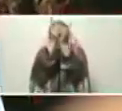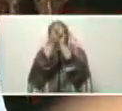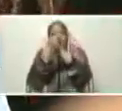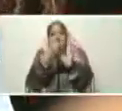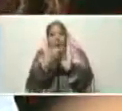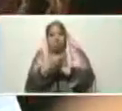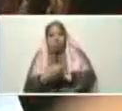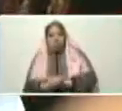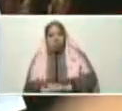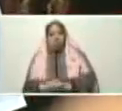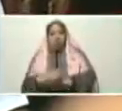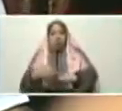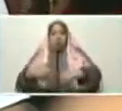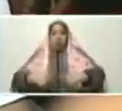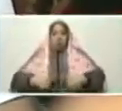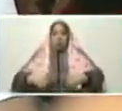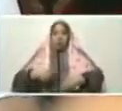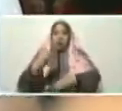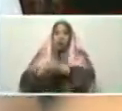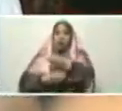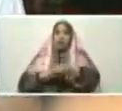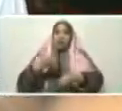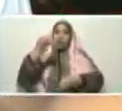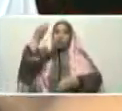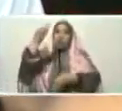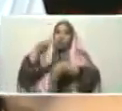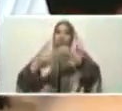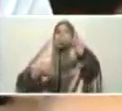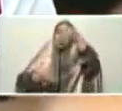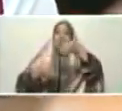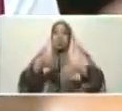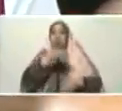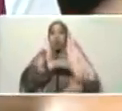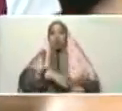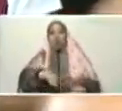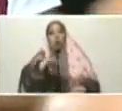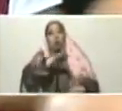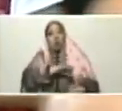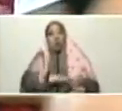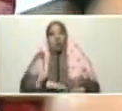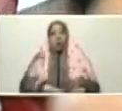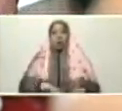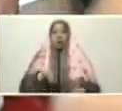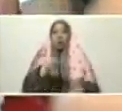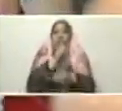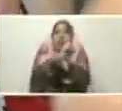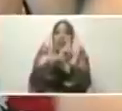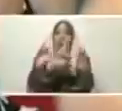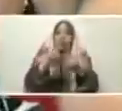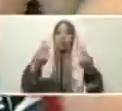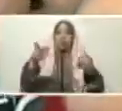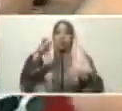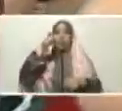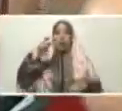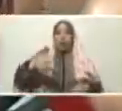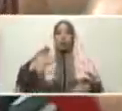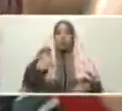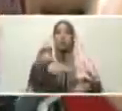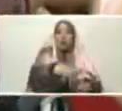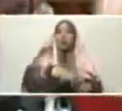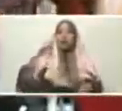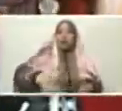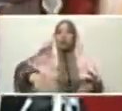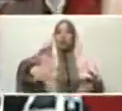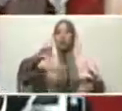de la capacidad de hacer justicia social de la capacidad de democratizar el país de la